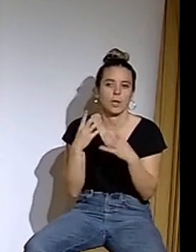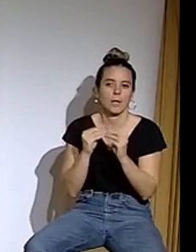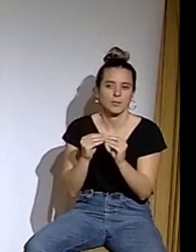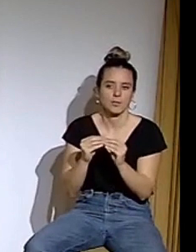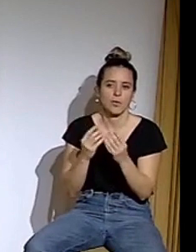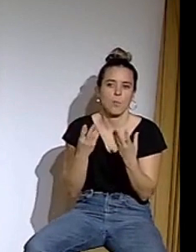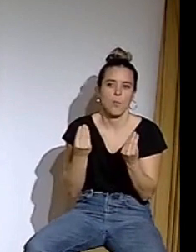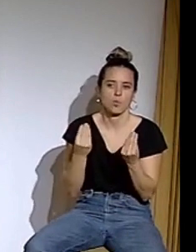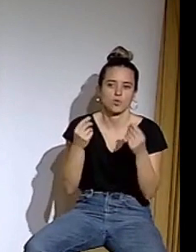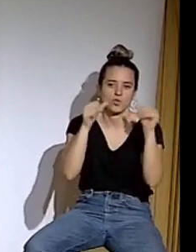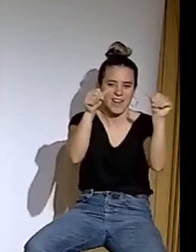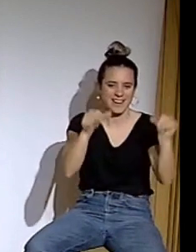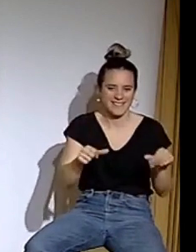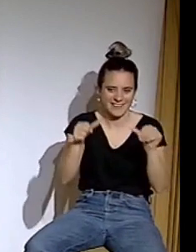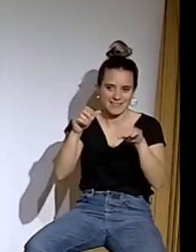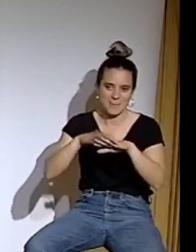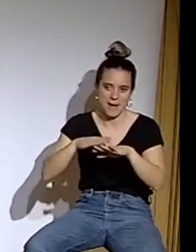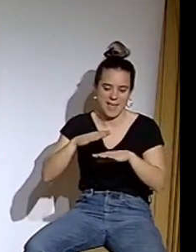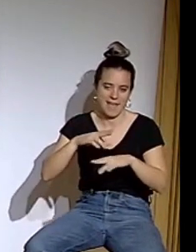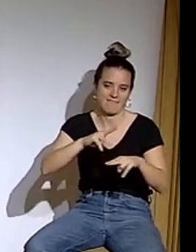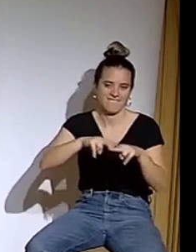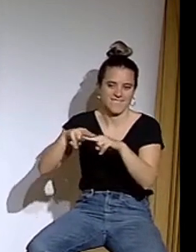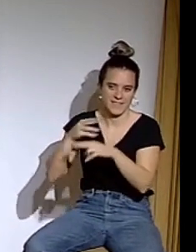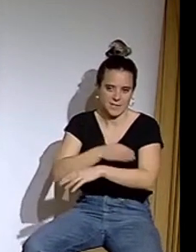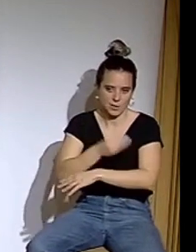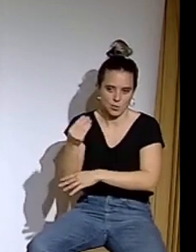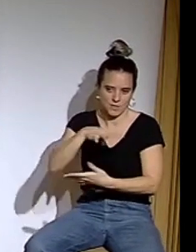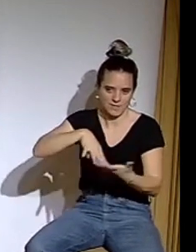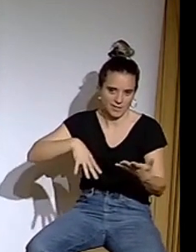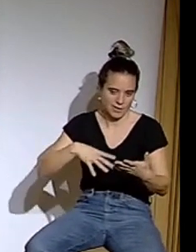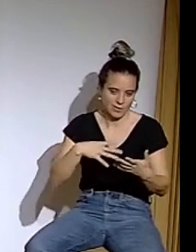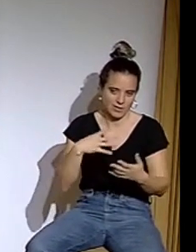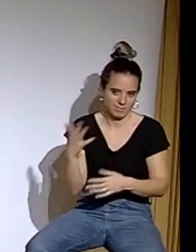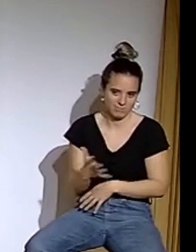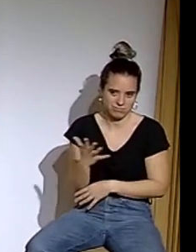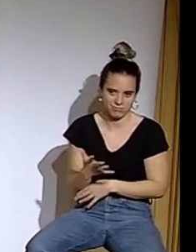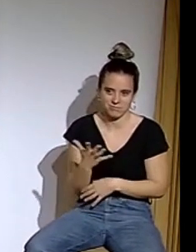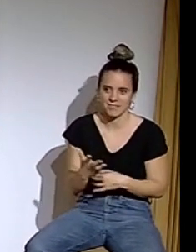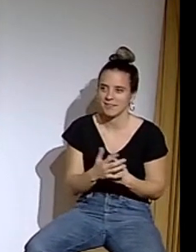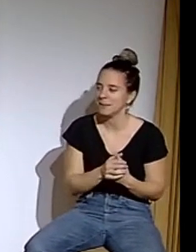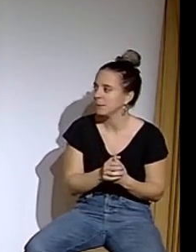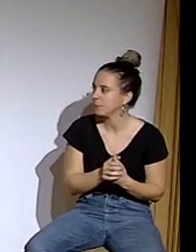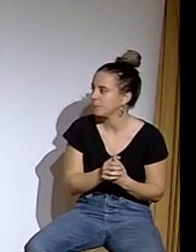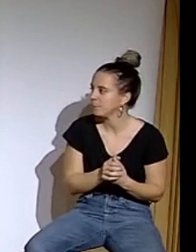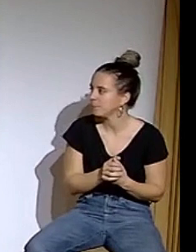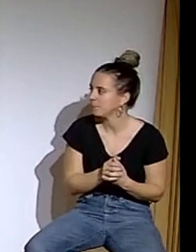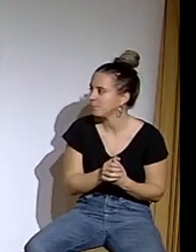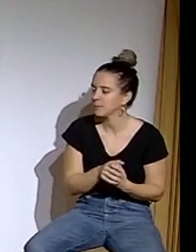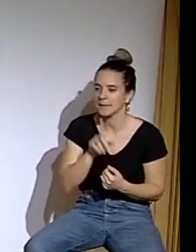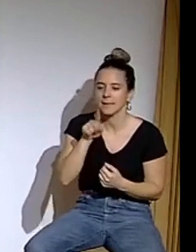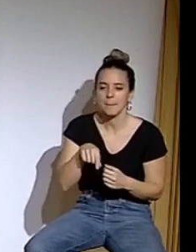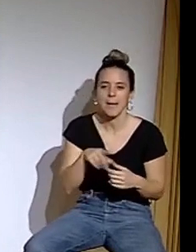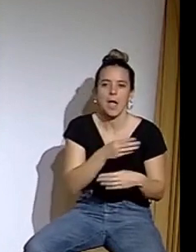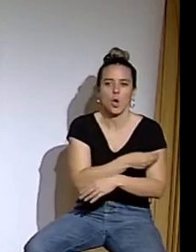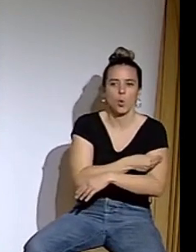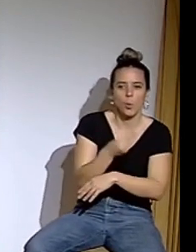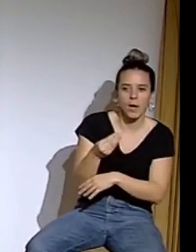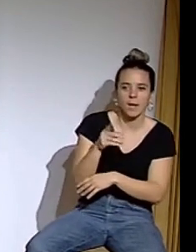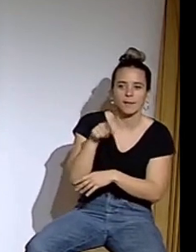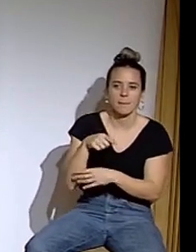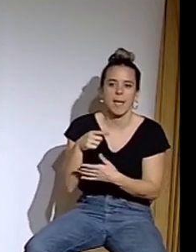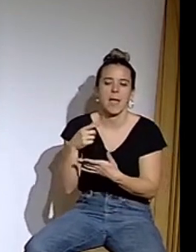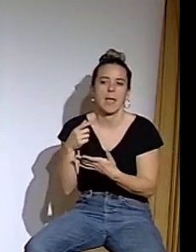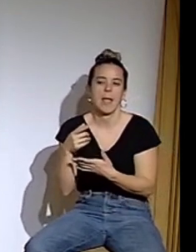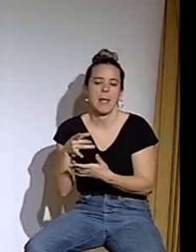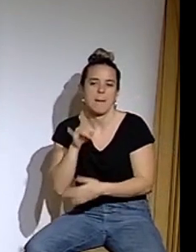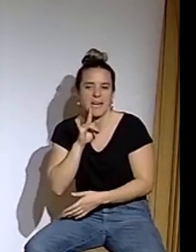fiestas Quiz de Barcelona y Bueno siempre el tema de del tema Queen el tema Y el